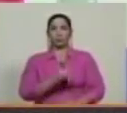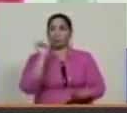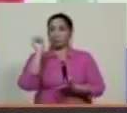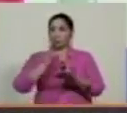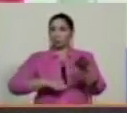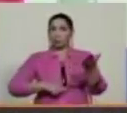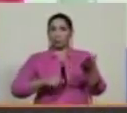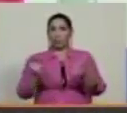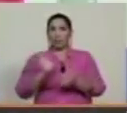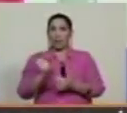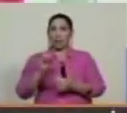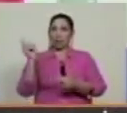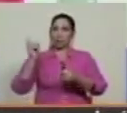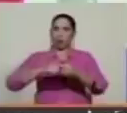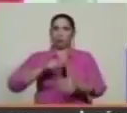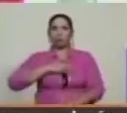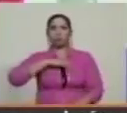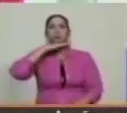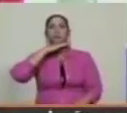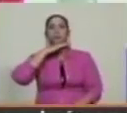Venezuela que no esté cubierto como debe ser.